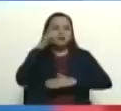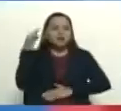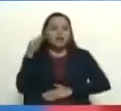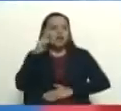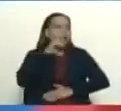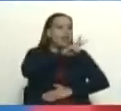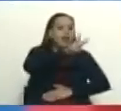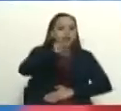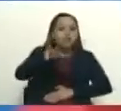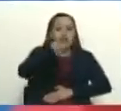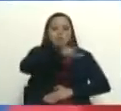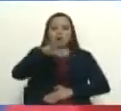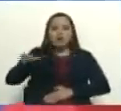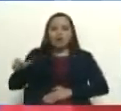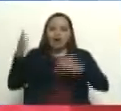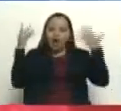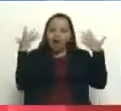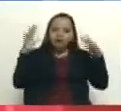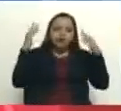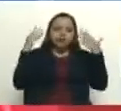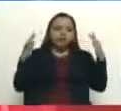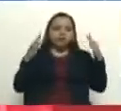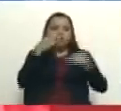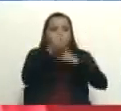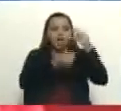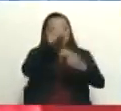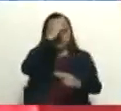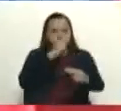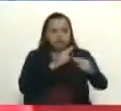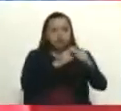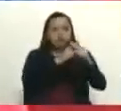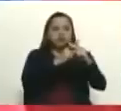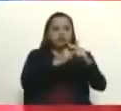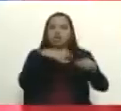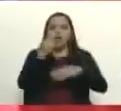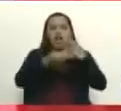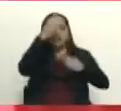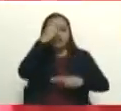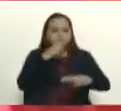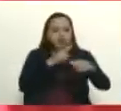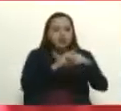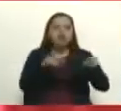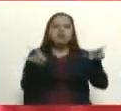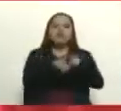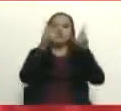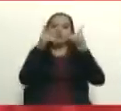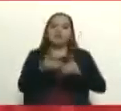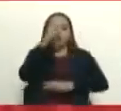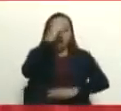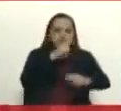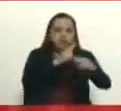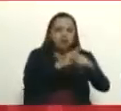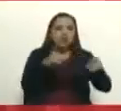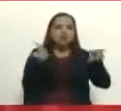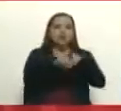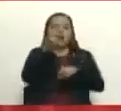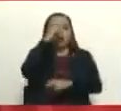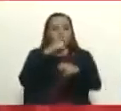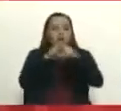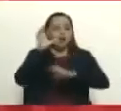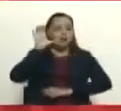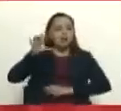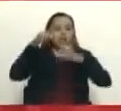pueblo aplaudirla, la honra. La honra como nos corresponde honrarla, como la honrará la patria en